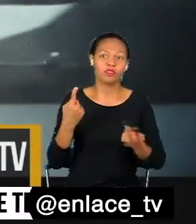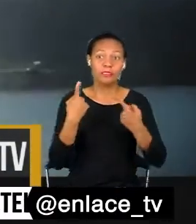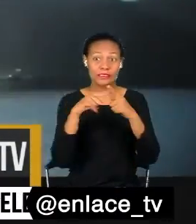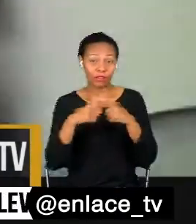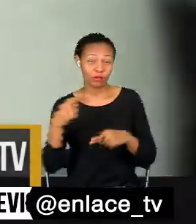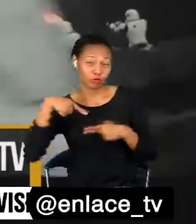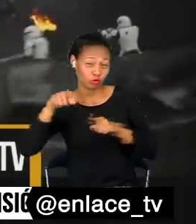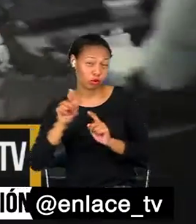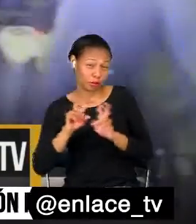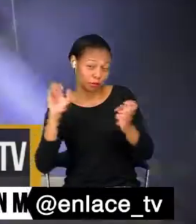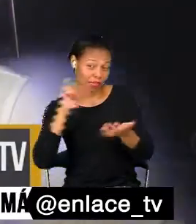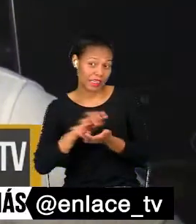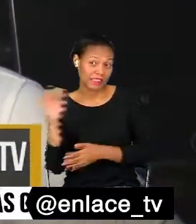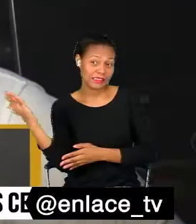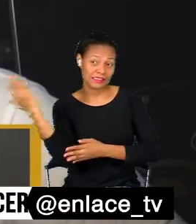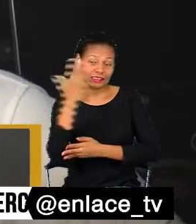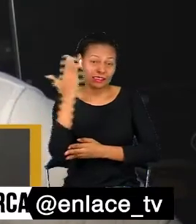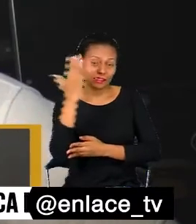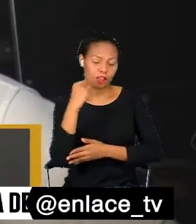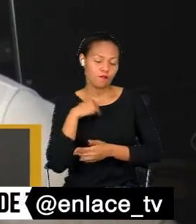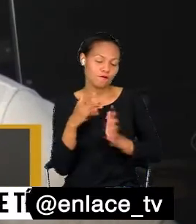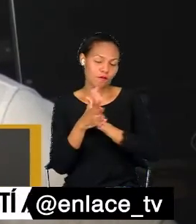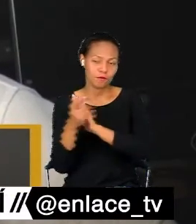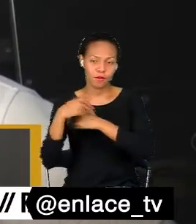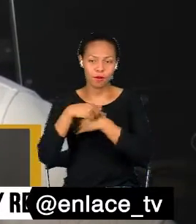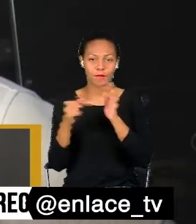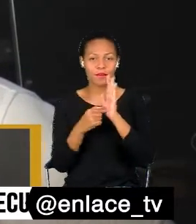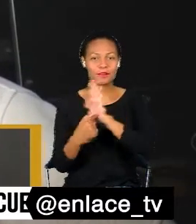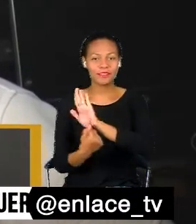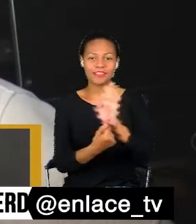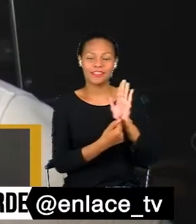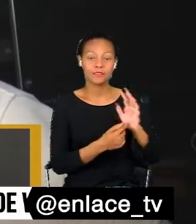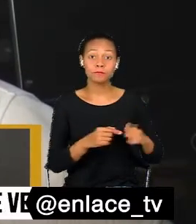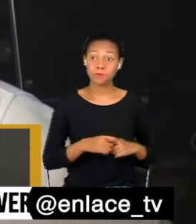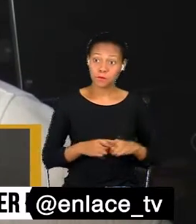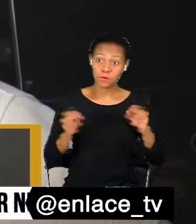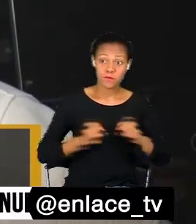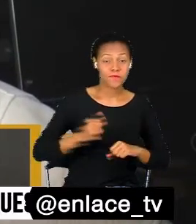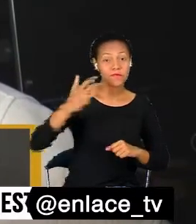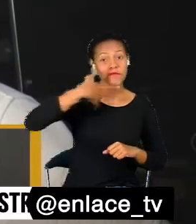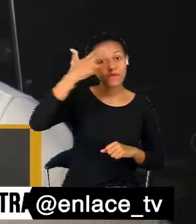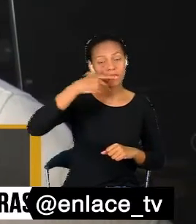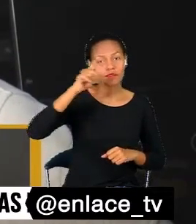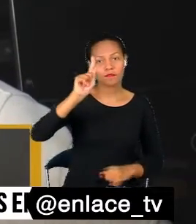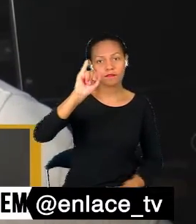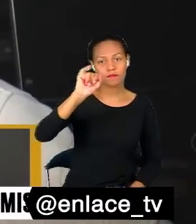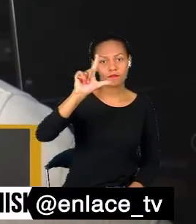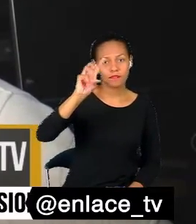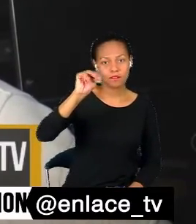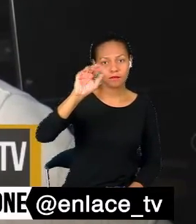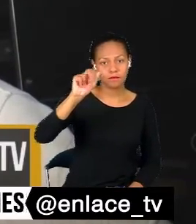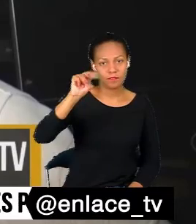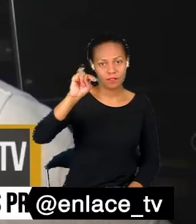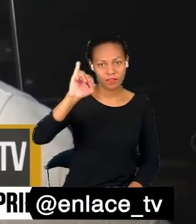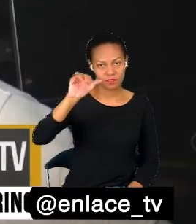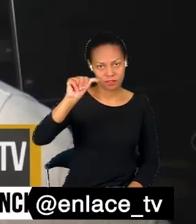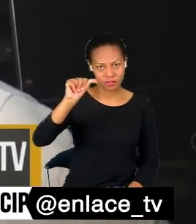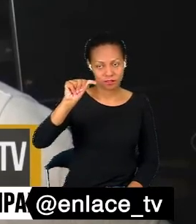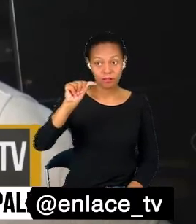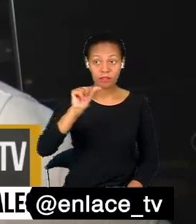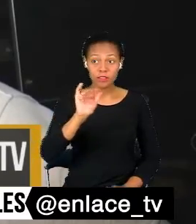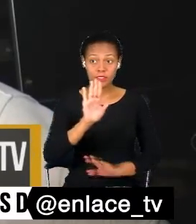serán tratados en Filmanía. Nosotros vamos a estar en el Facebook, nos pueden buscar por Filmanía y ya cuando estemos